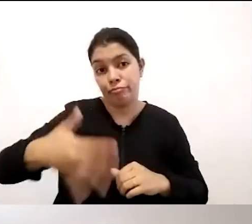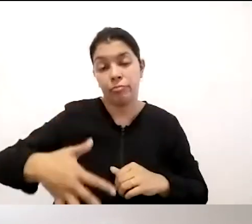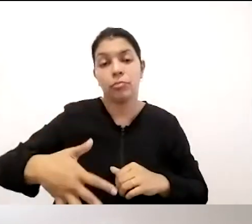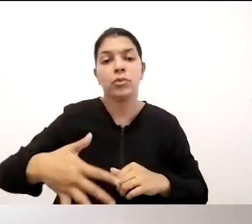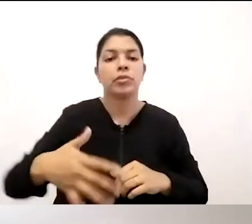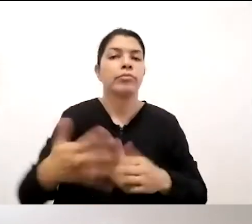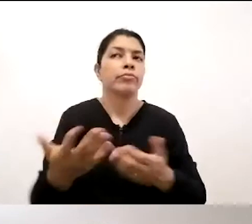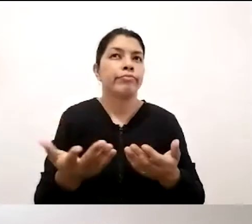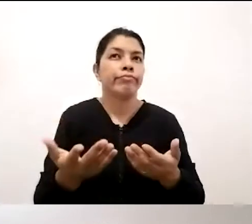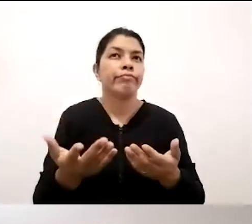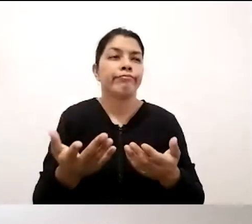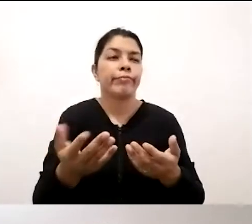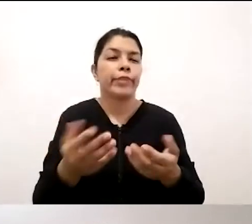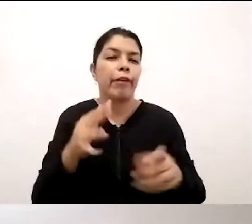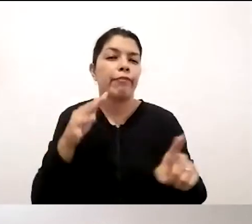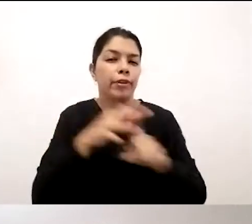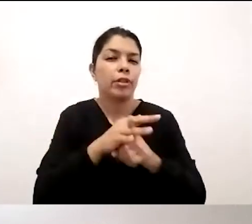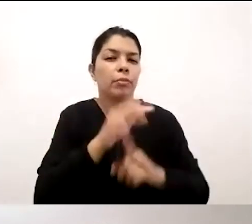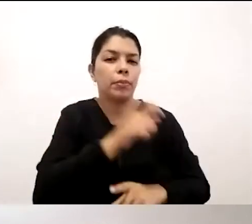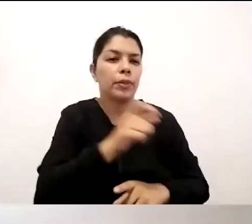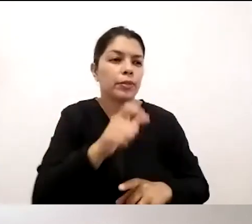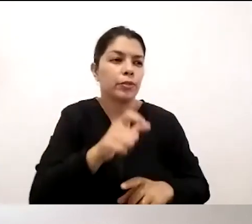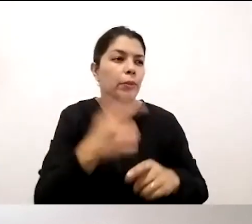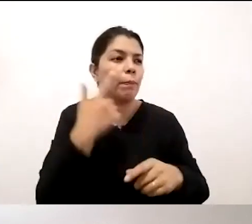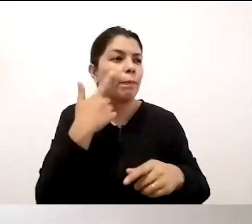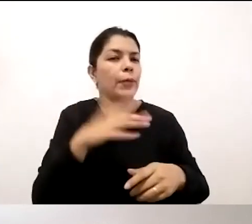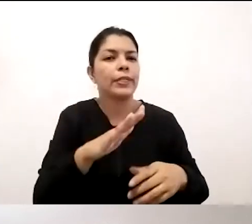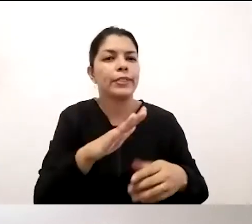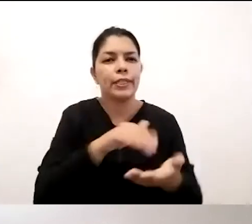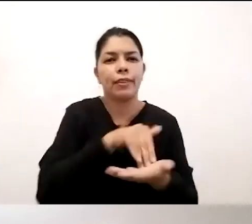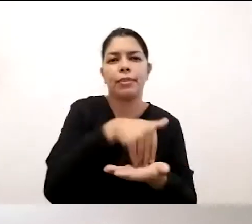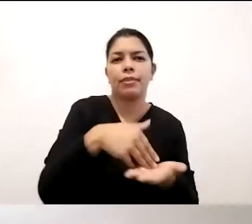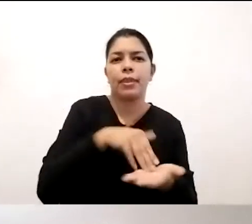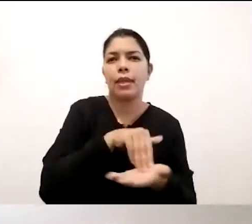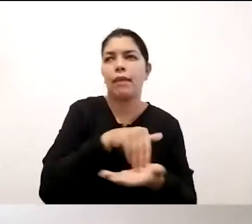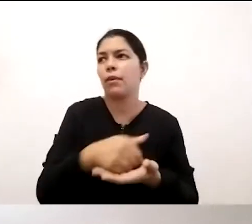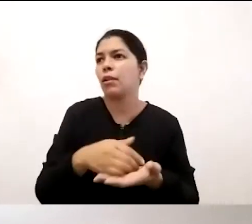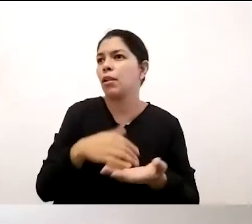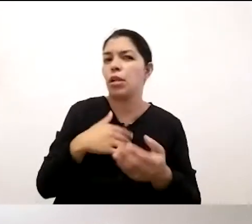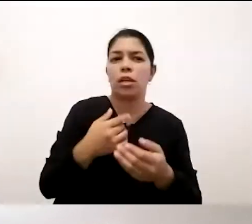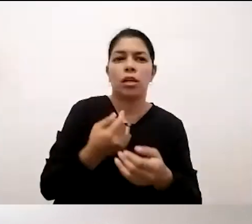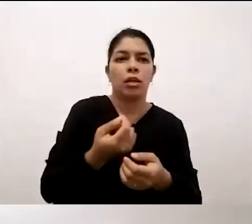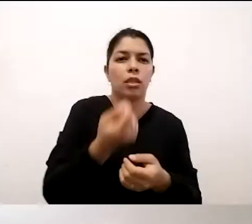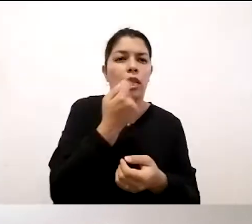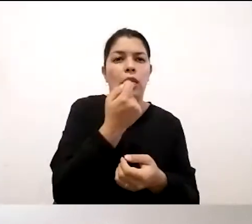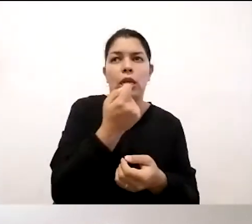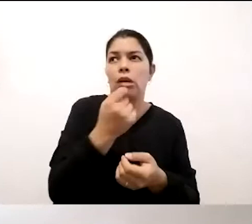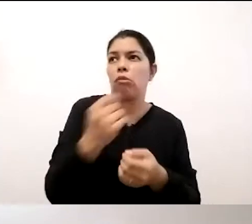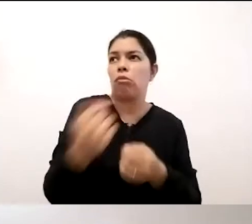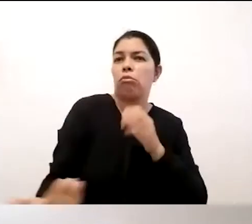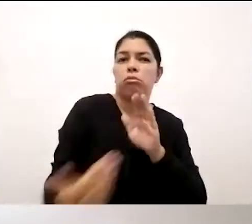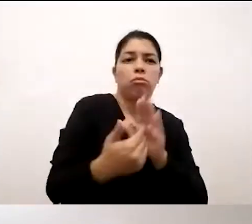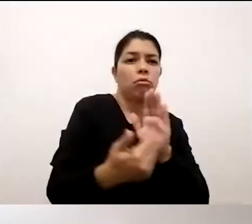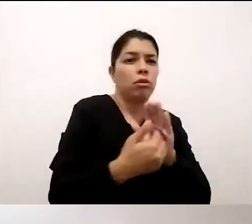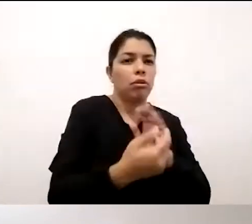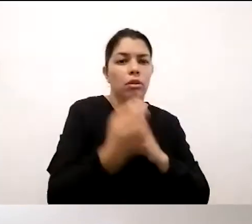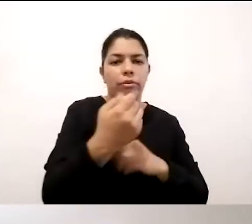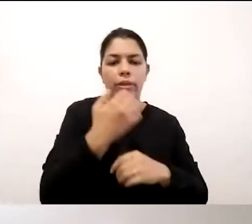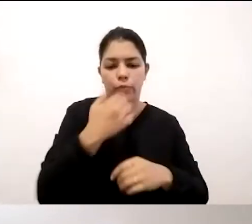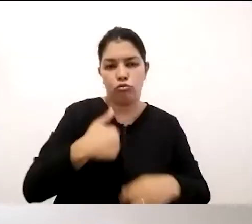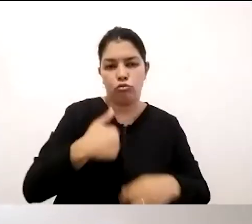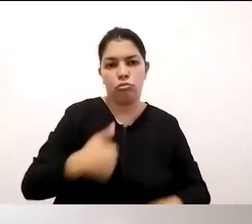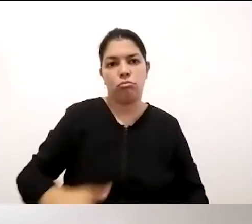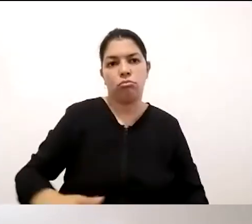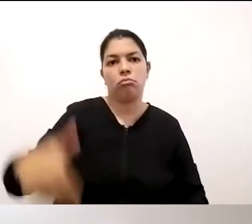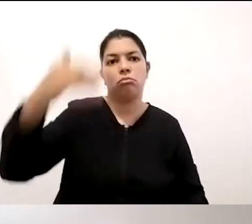las personas estén como en un estado de desprotección o de vulnerabilidad. Estos factores pueden ser el ciclo vital, porque pues en